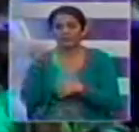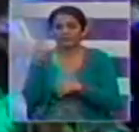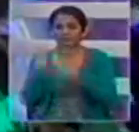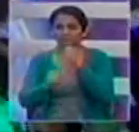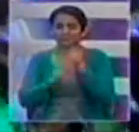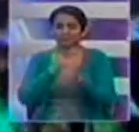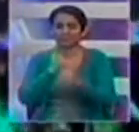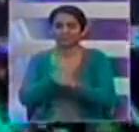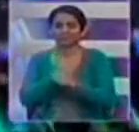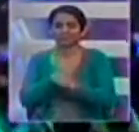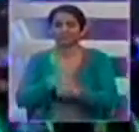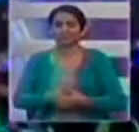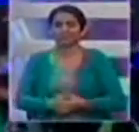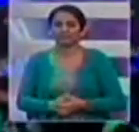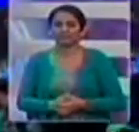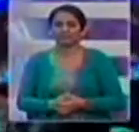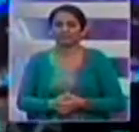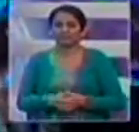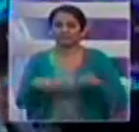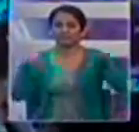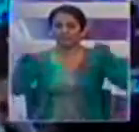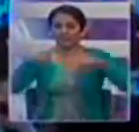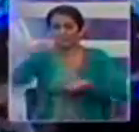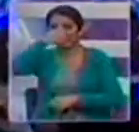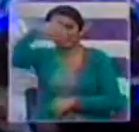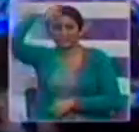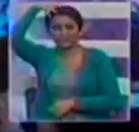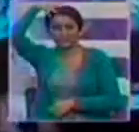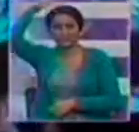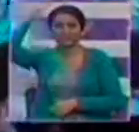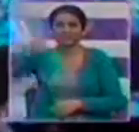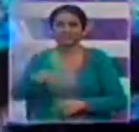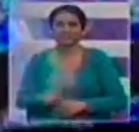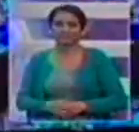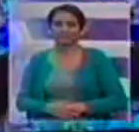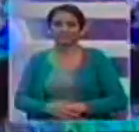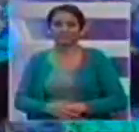cumplieron ambos candidatos en esta región del país. Yelena Perlaza, Telerama Noticias.